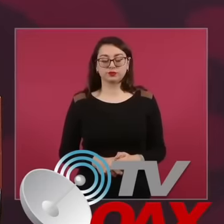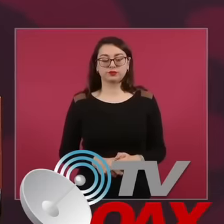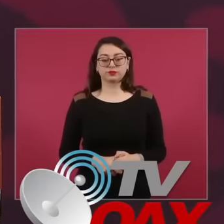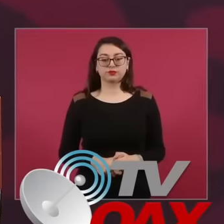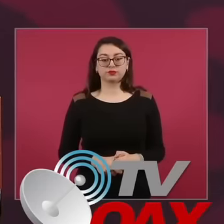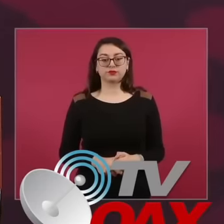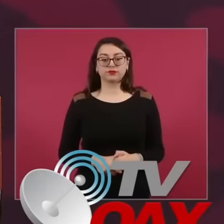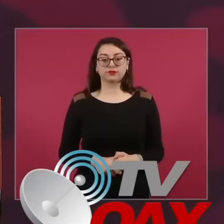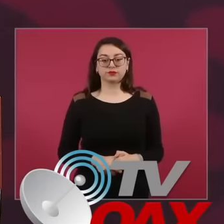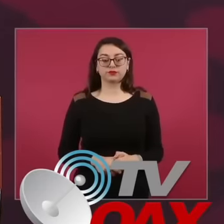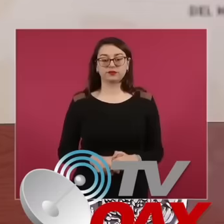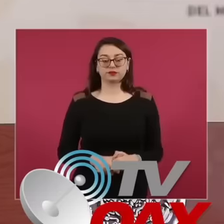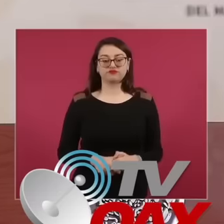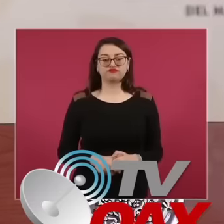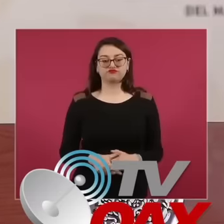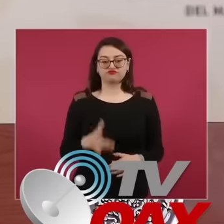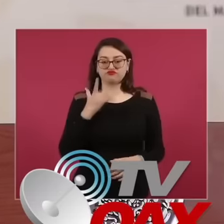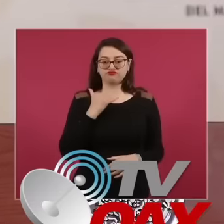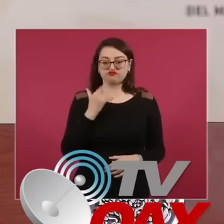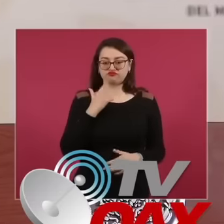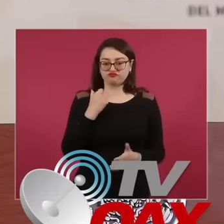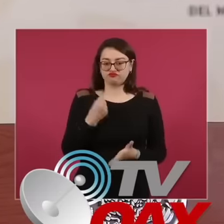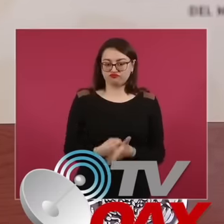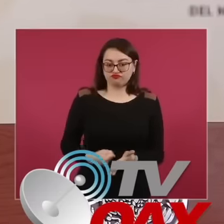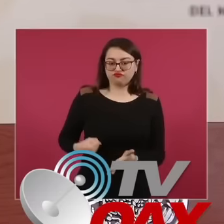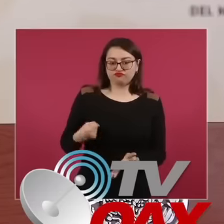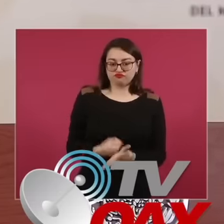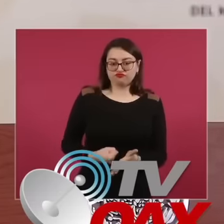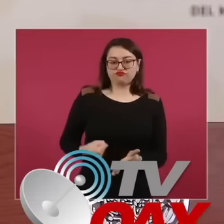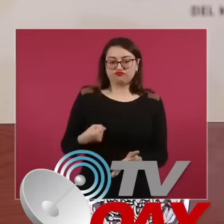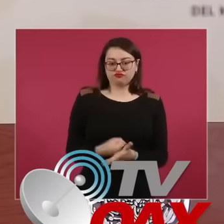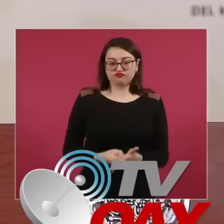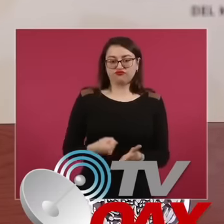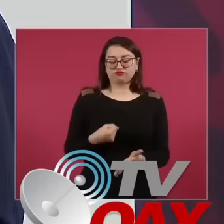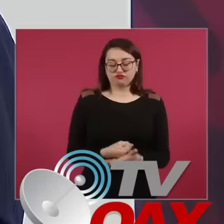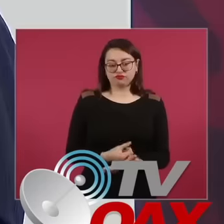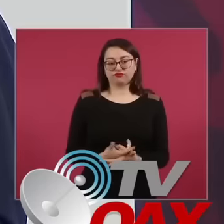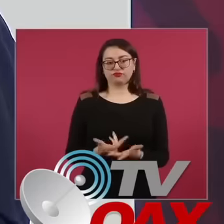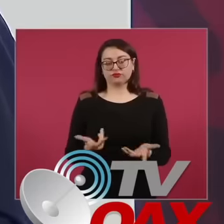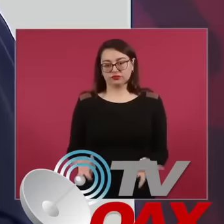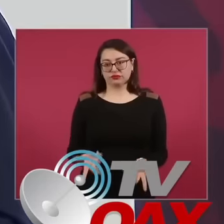liberal, resistiendo los embates del